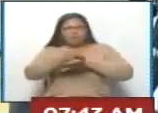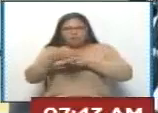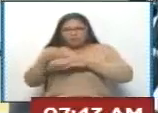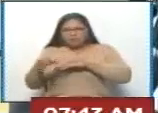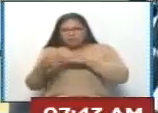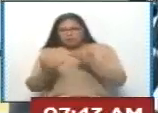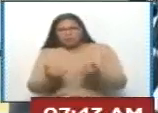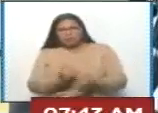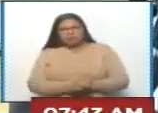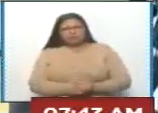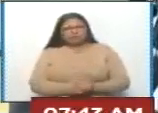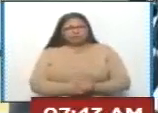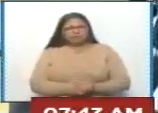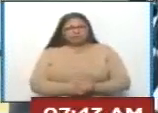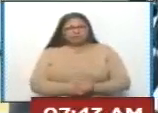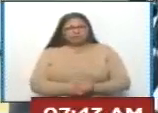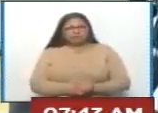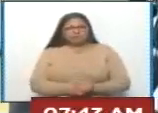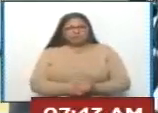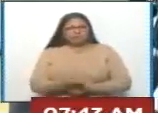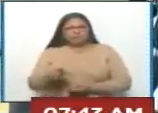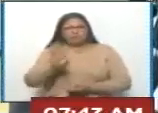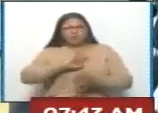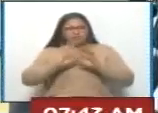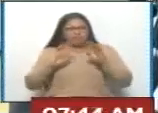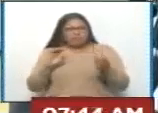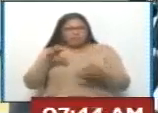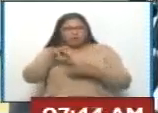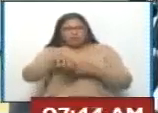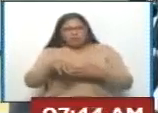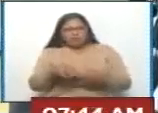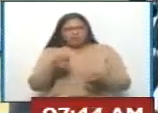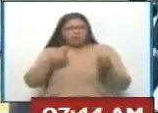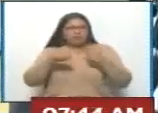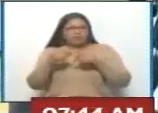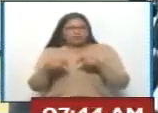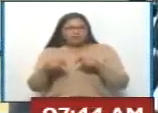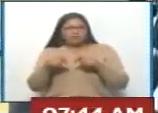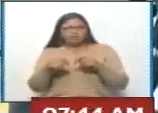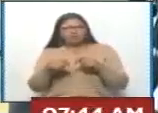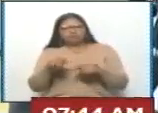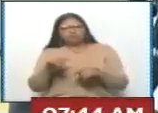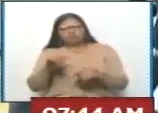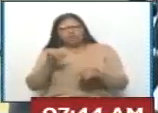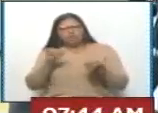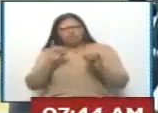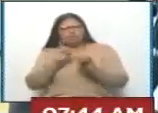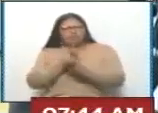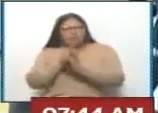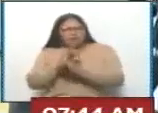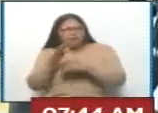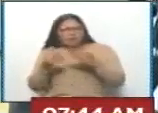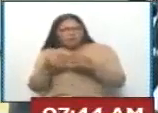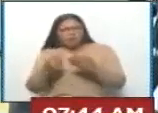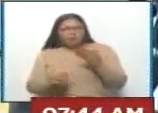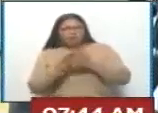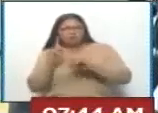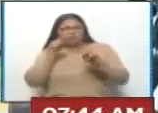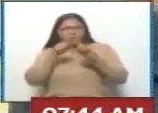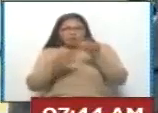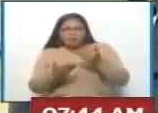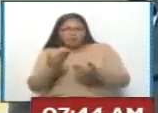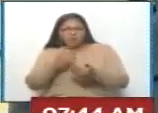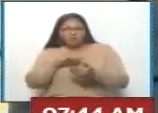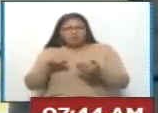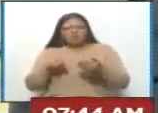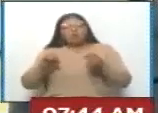nivel de los estados. Del comercio electrónico, que ha tenido un importante repunte desde la